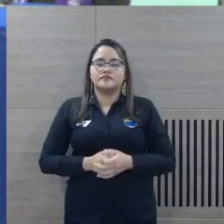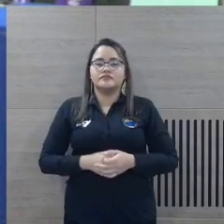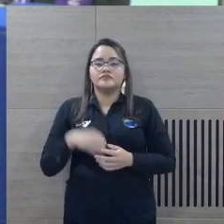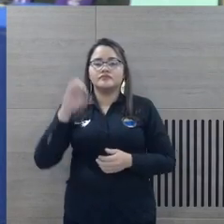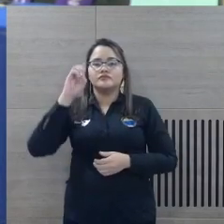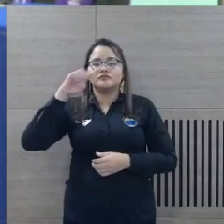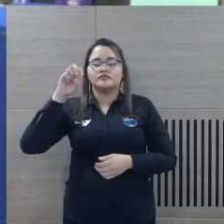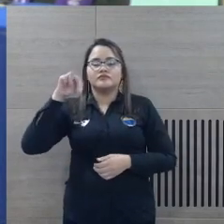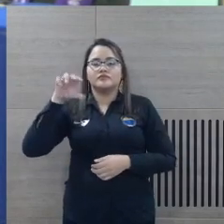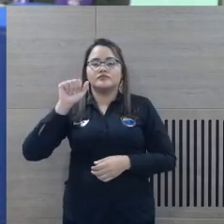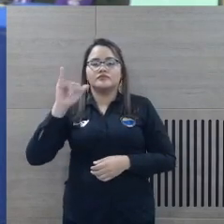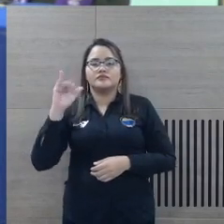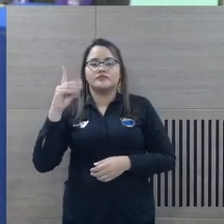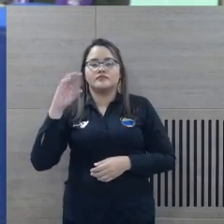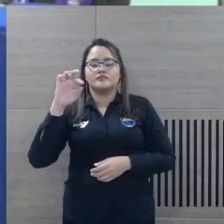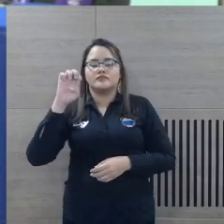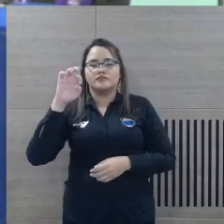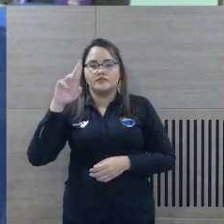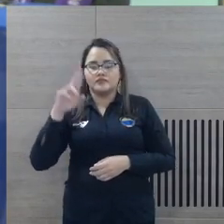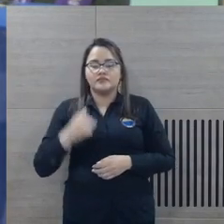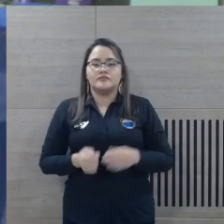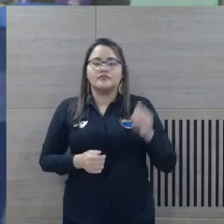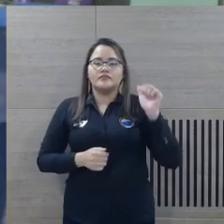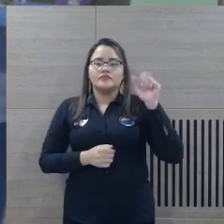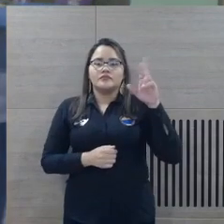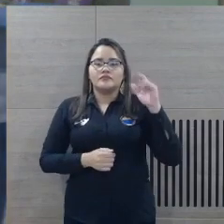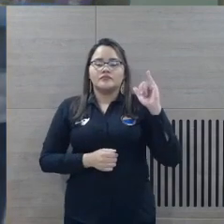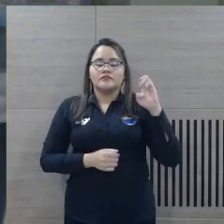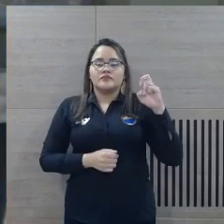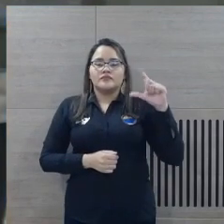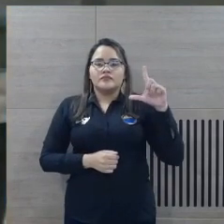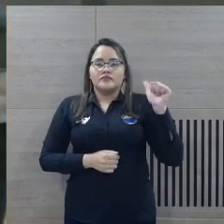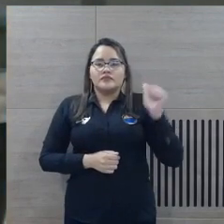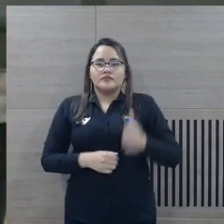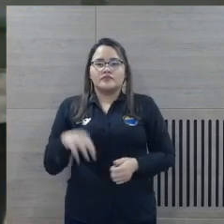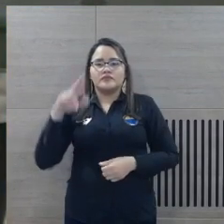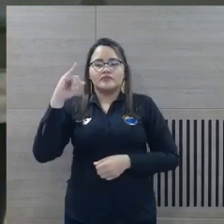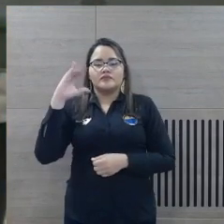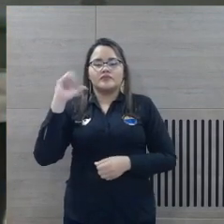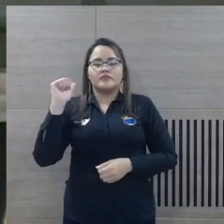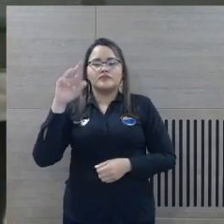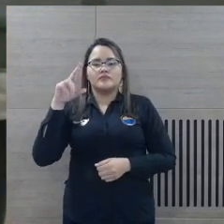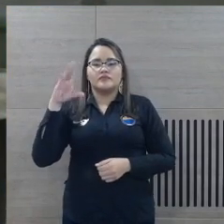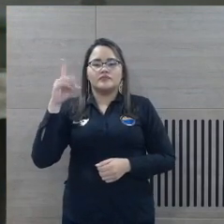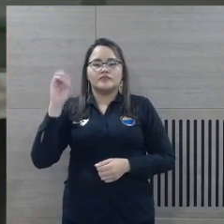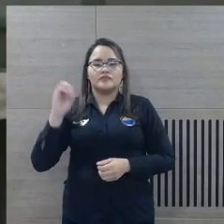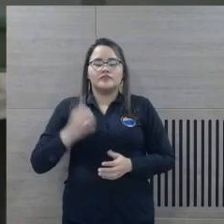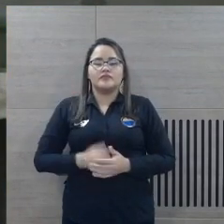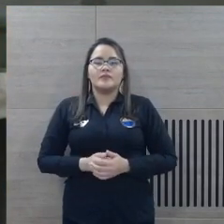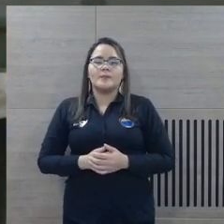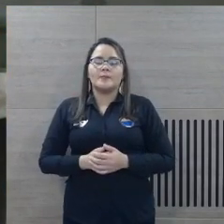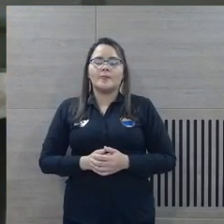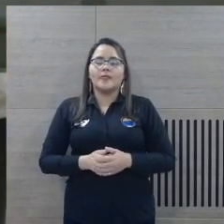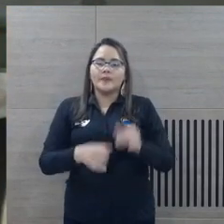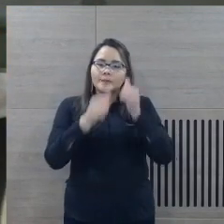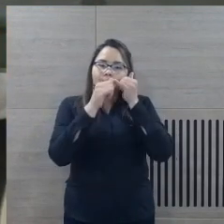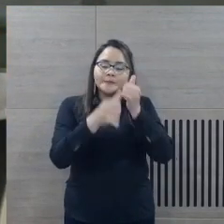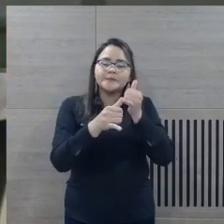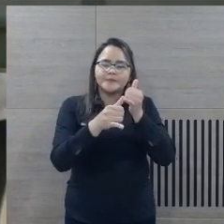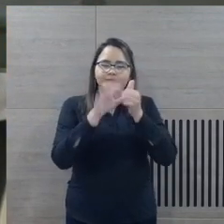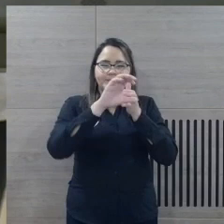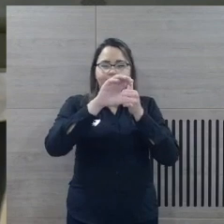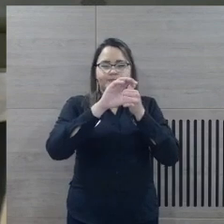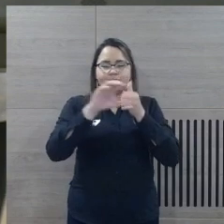Cejeda. Ricardo José Alcalá Castro. Ingeniero de Sistemas Zairo Enrique Cantillo Acevedo. Albeiro Enrique